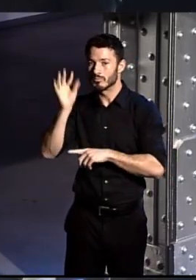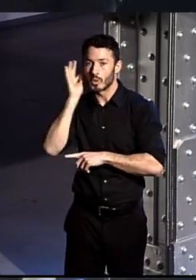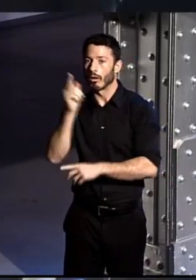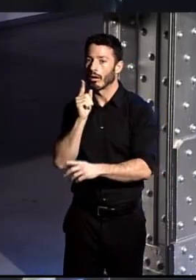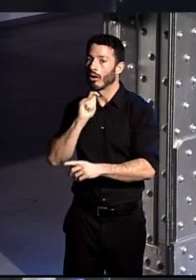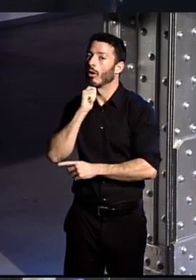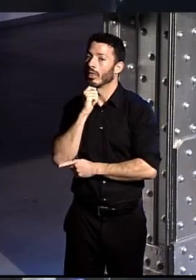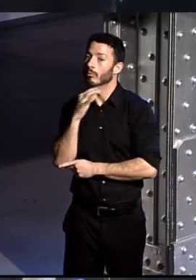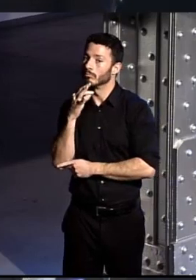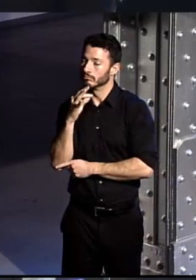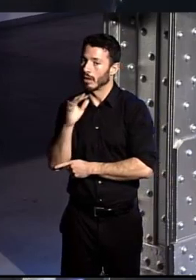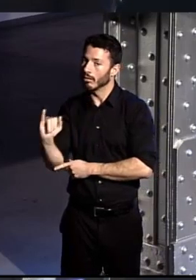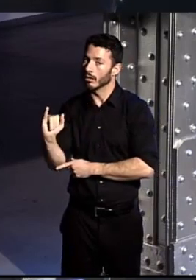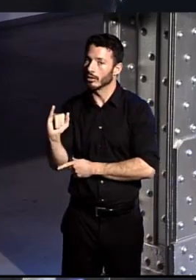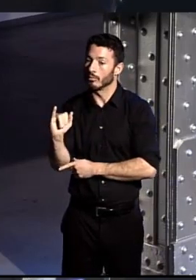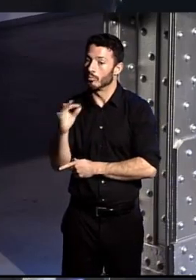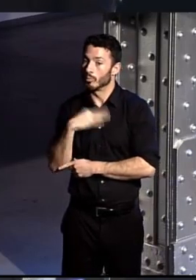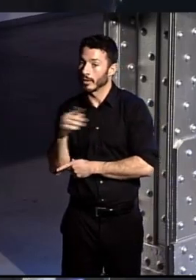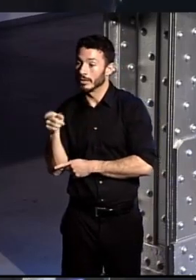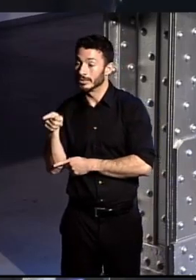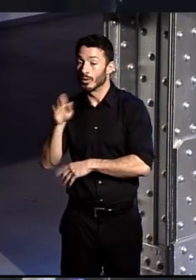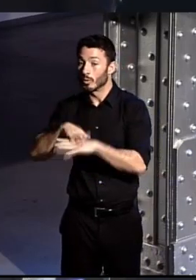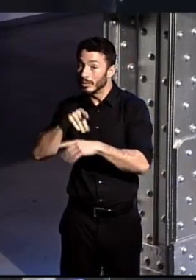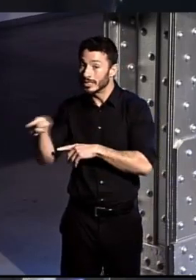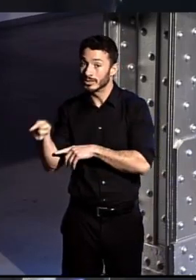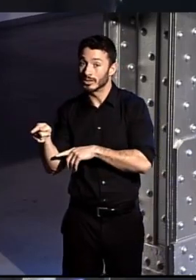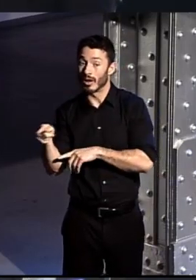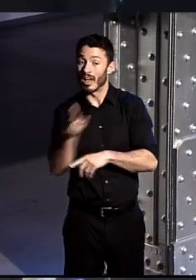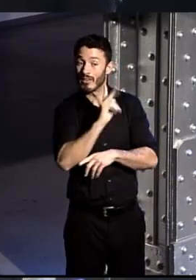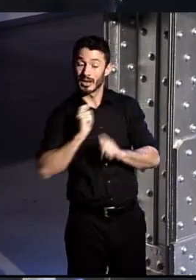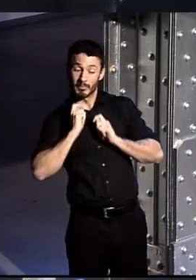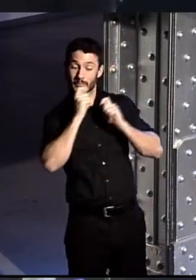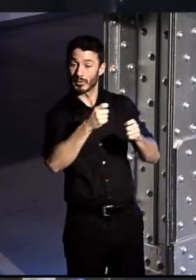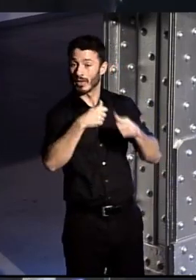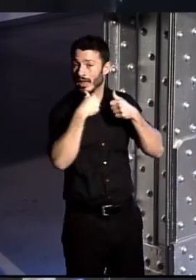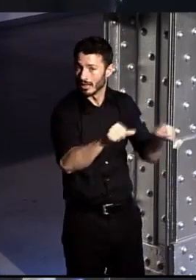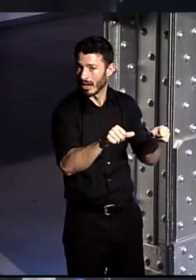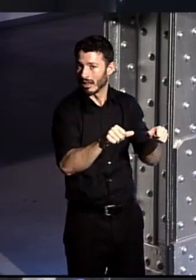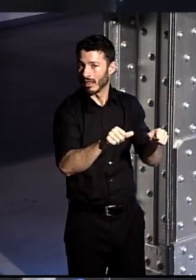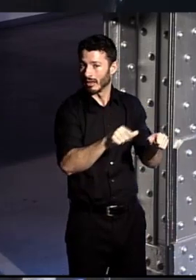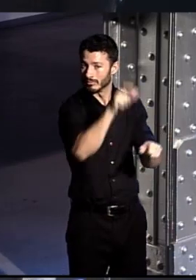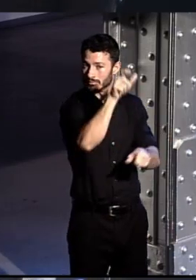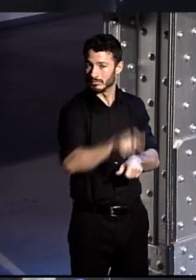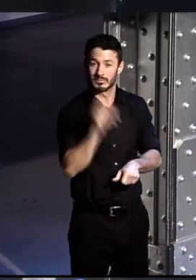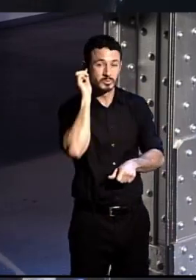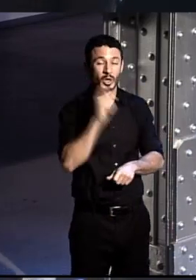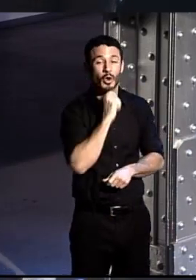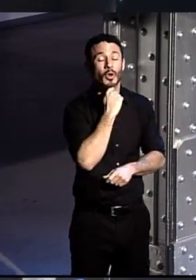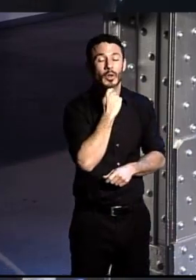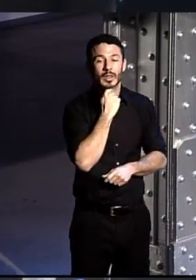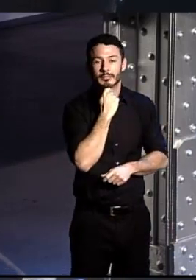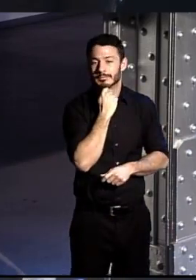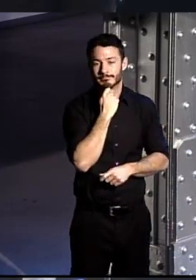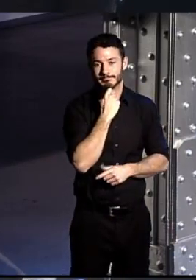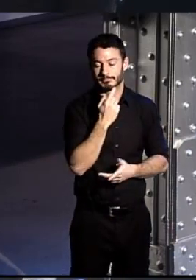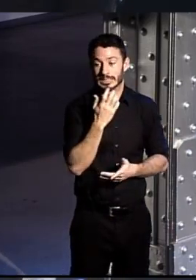puede venir esa etiqueta que se le coloca a Verne si se centran en ese tipo de personajes. pero quien lo haga probablemente está